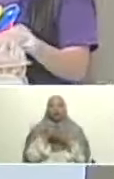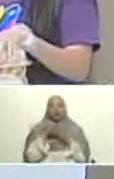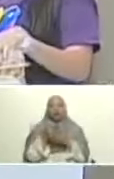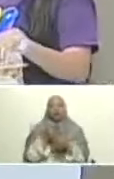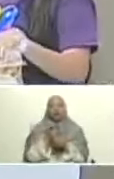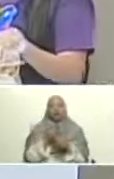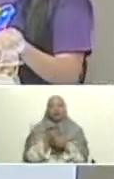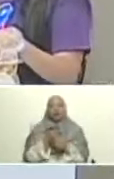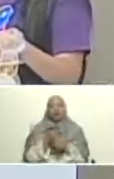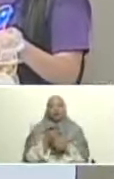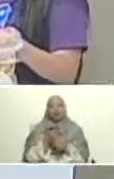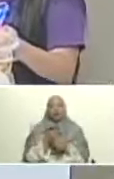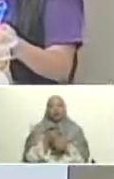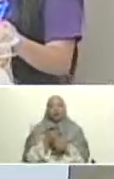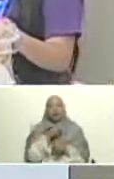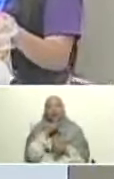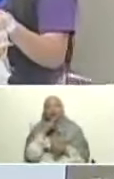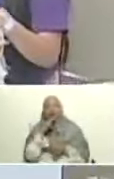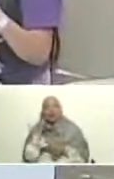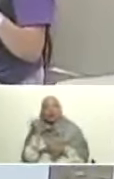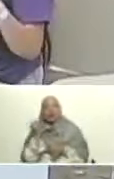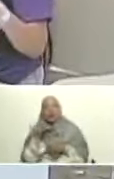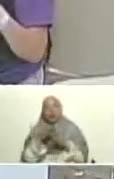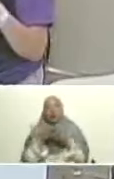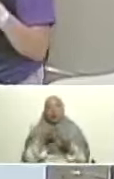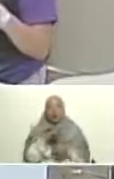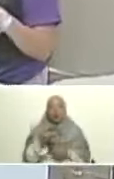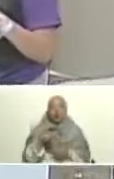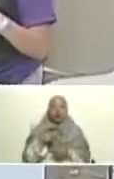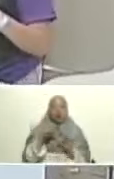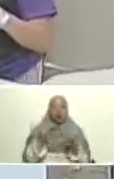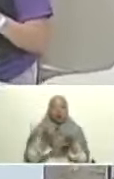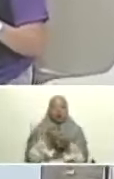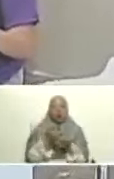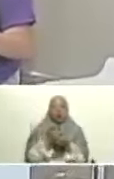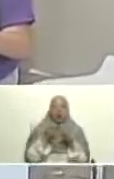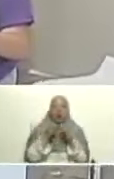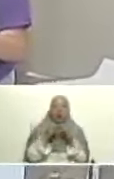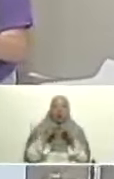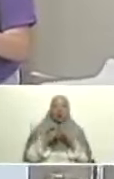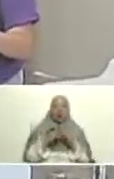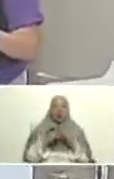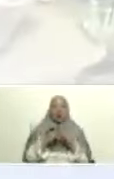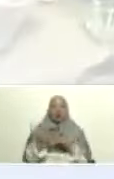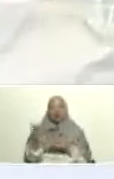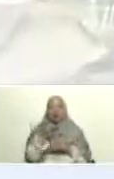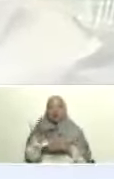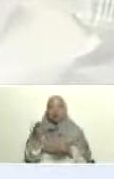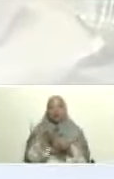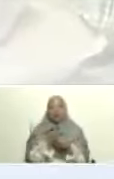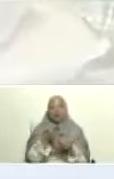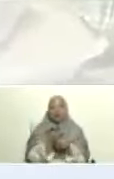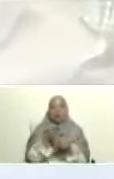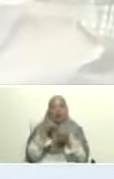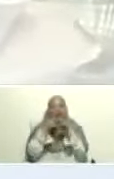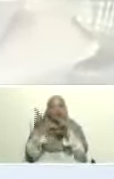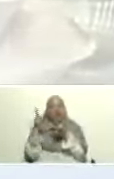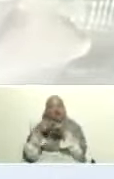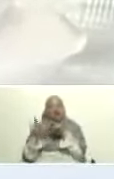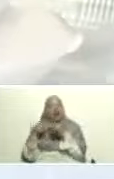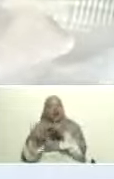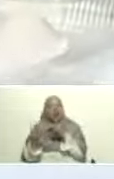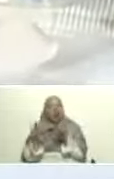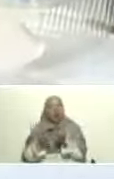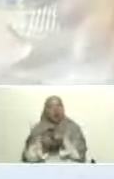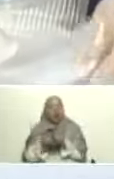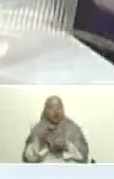estas cosas, todos estos sabores? Nosotros, desde cero en la casa. ¿Ahí en la casa? Sí, buscando de hacer algo diferente, para que la gente no se